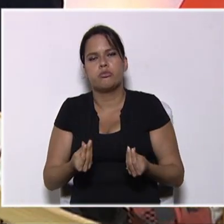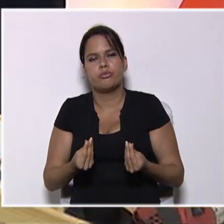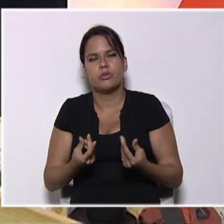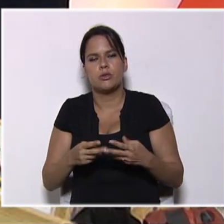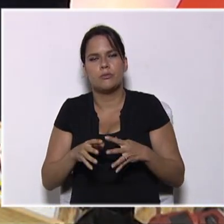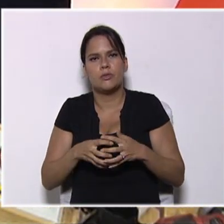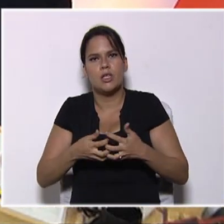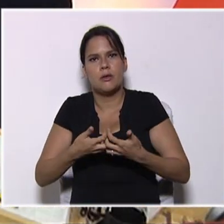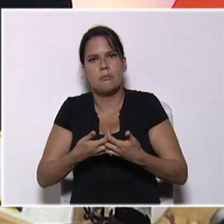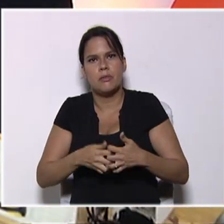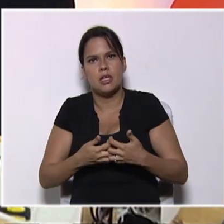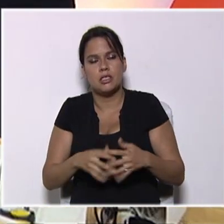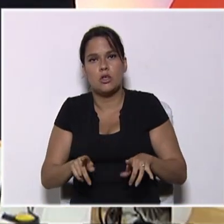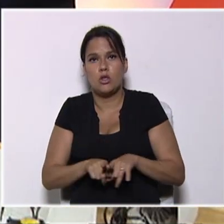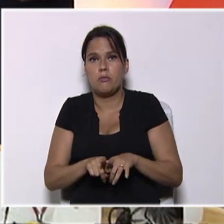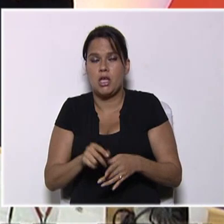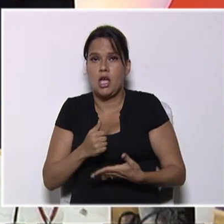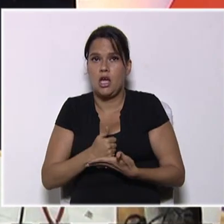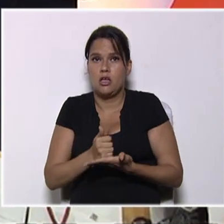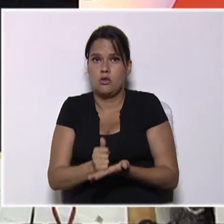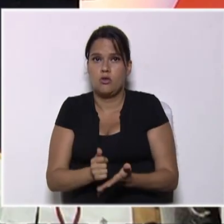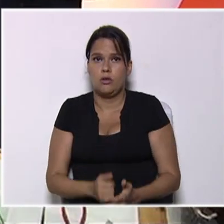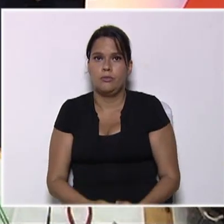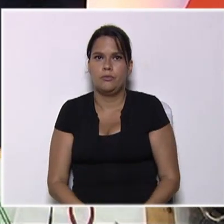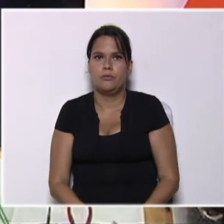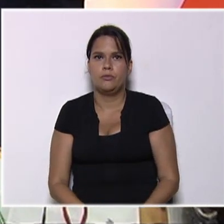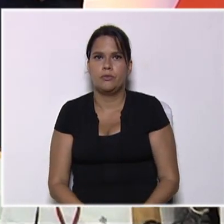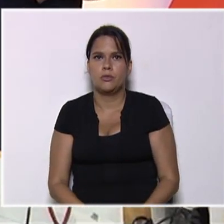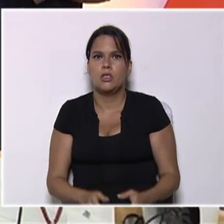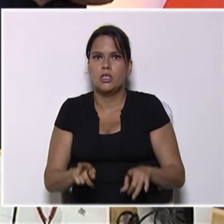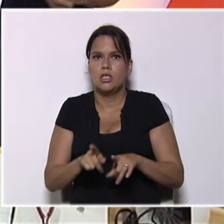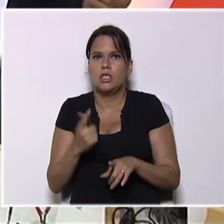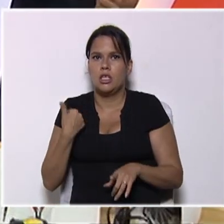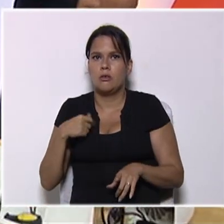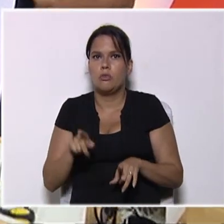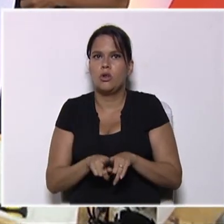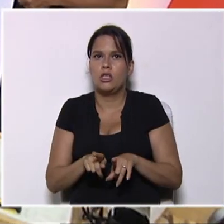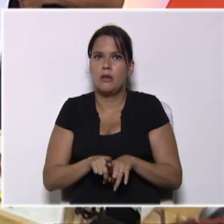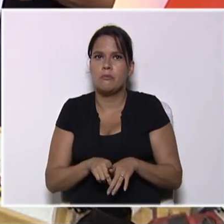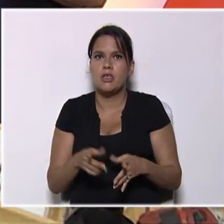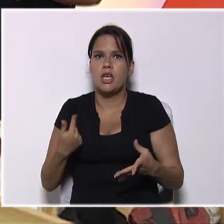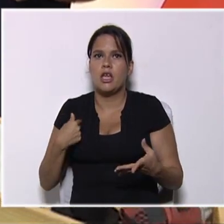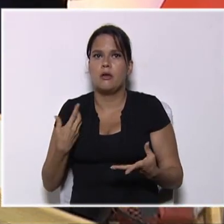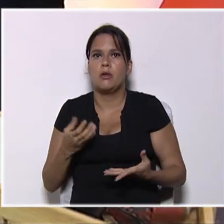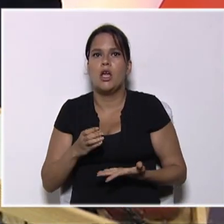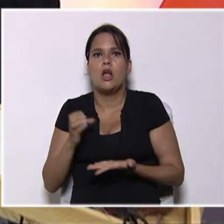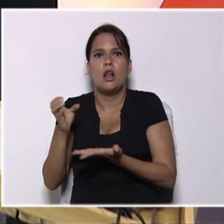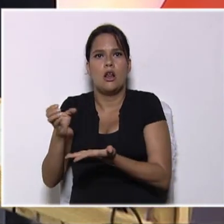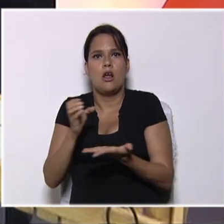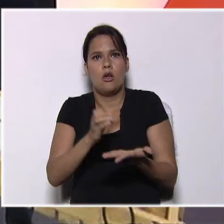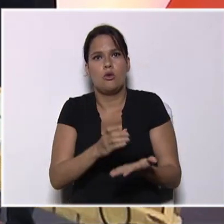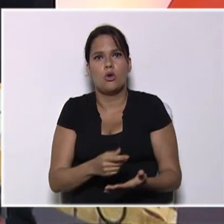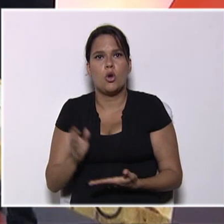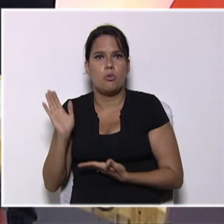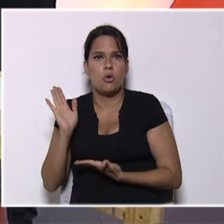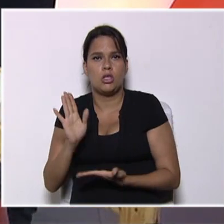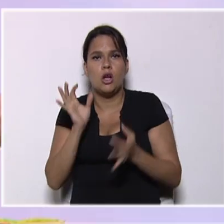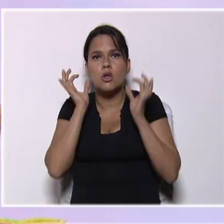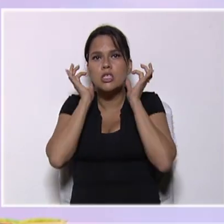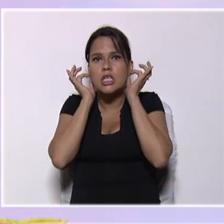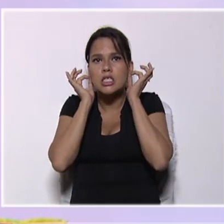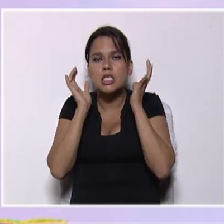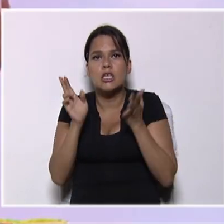y eso también ayuda. Otro ejemplo que les damos, Omaira. Tenemos también en la parte de orfebrería, artesanía, exactamente, como mostrábamos los zarcillos,